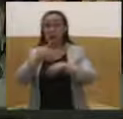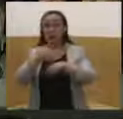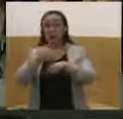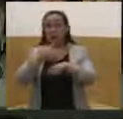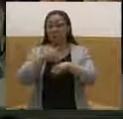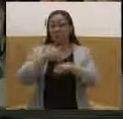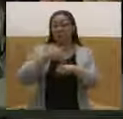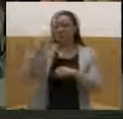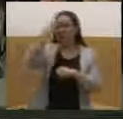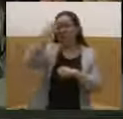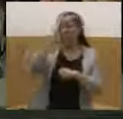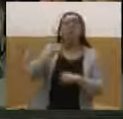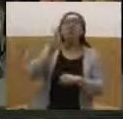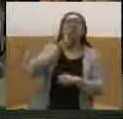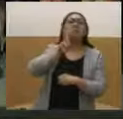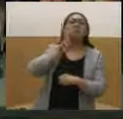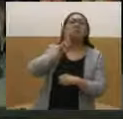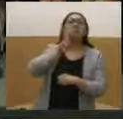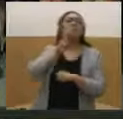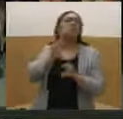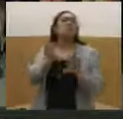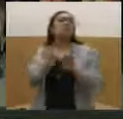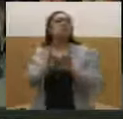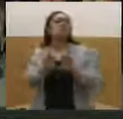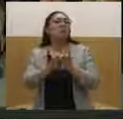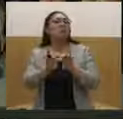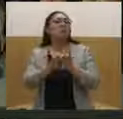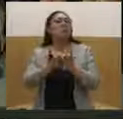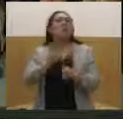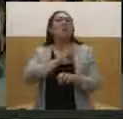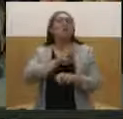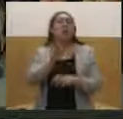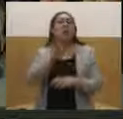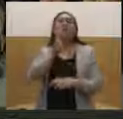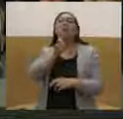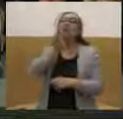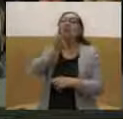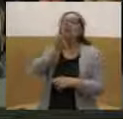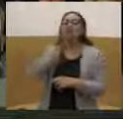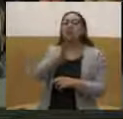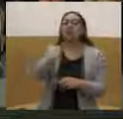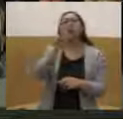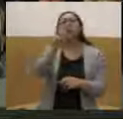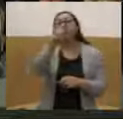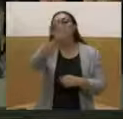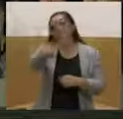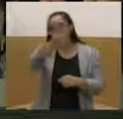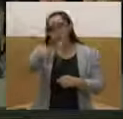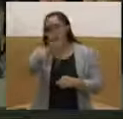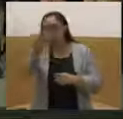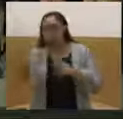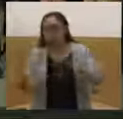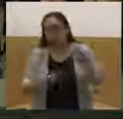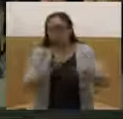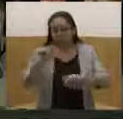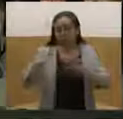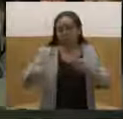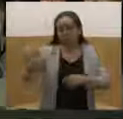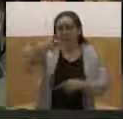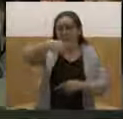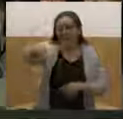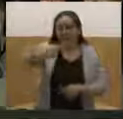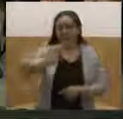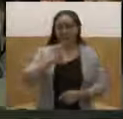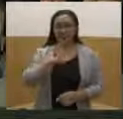hecho costumbre aquí, poder pasar a contestar todas y cada una de las preguntas que ustedes